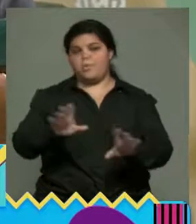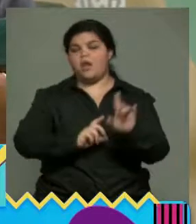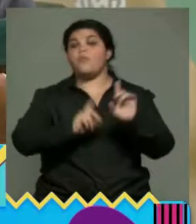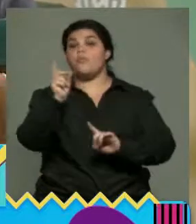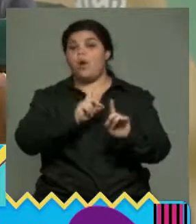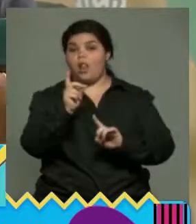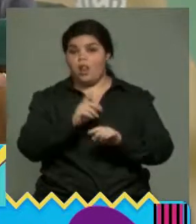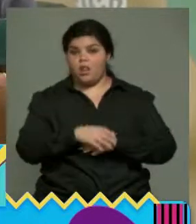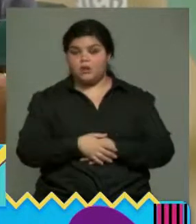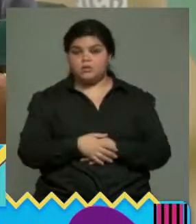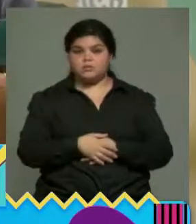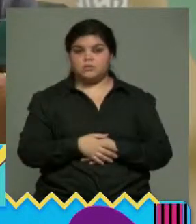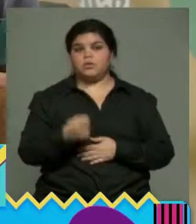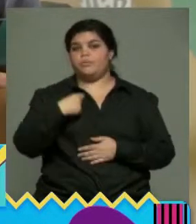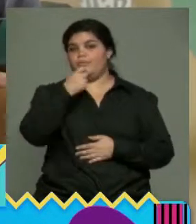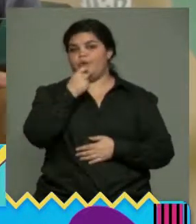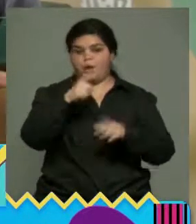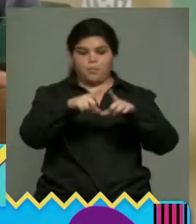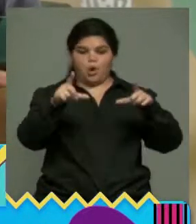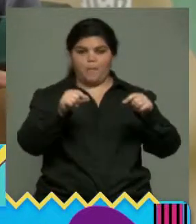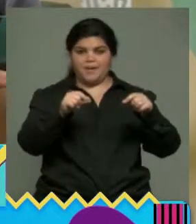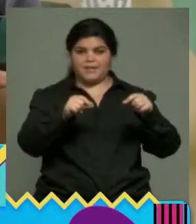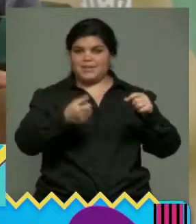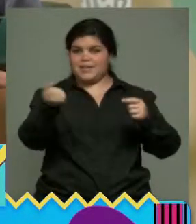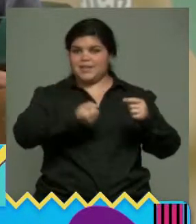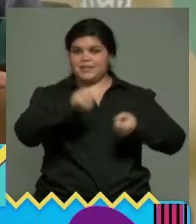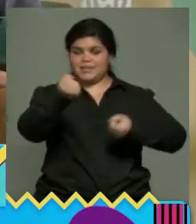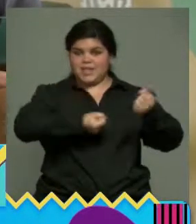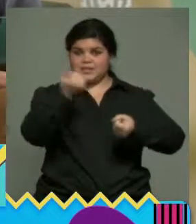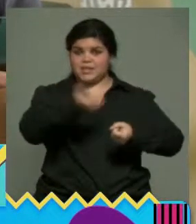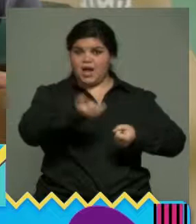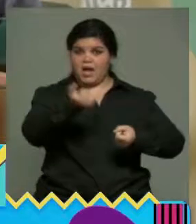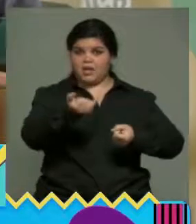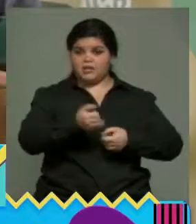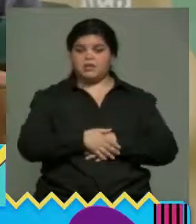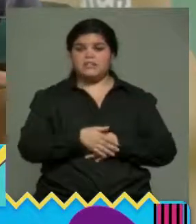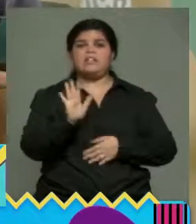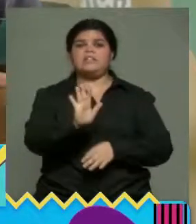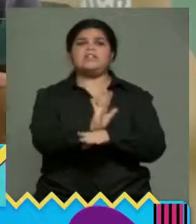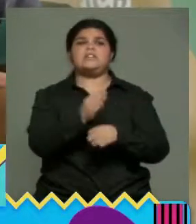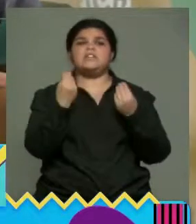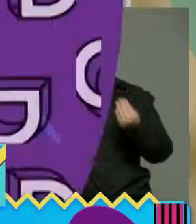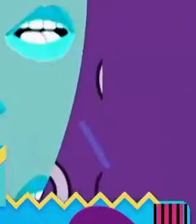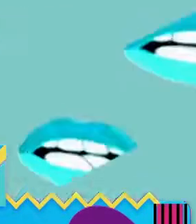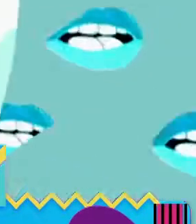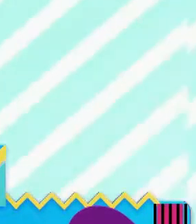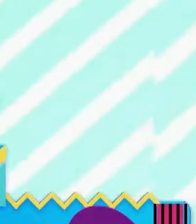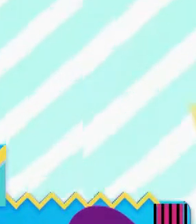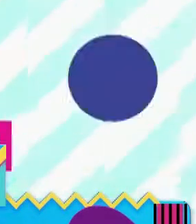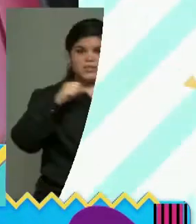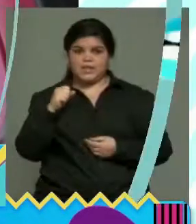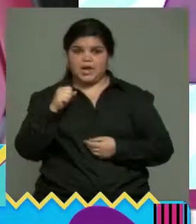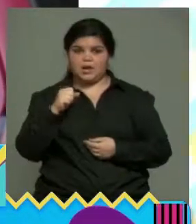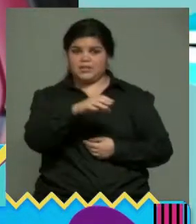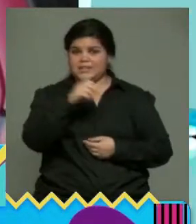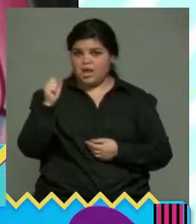licencia. Es decir, si yo tengo la licencia es porque el poseedor de esa licencia no está en condiciones de conducir. Claro.